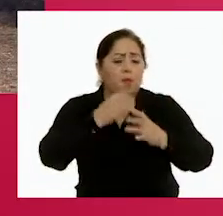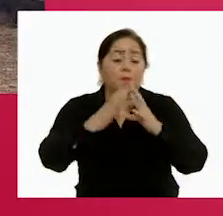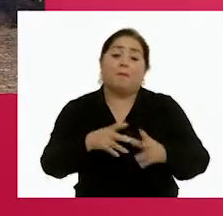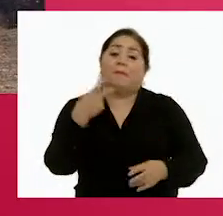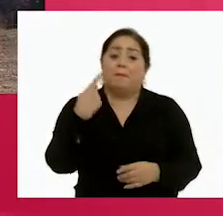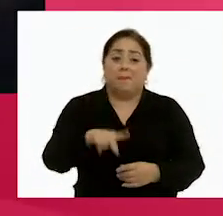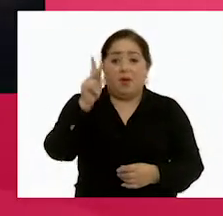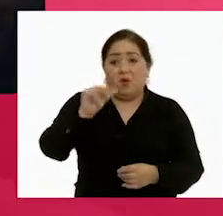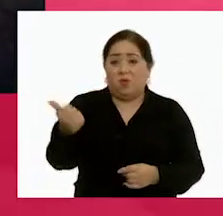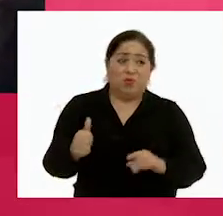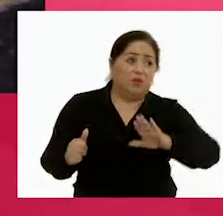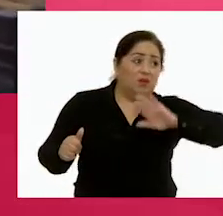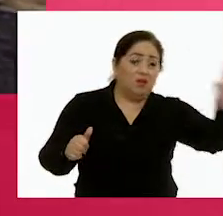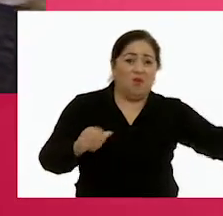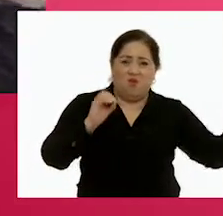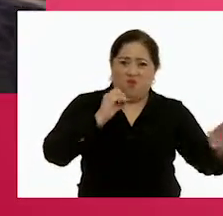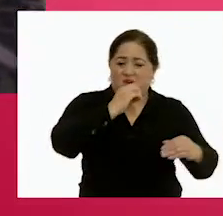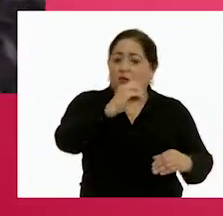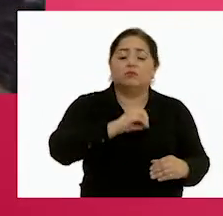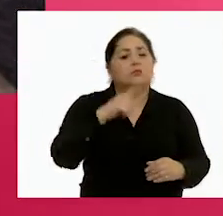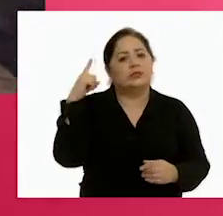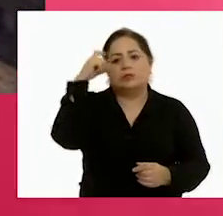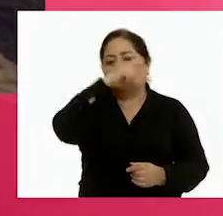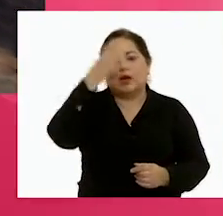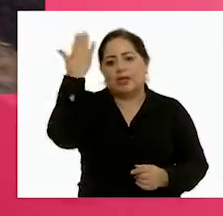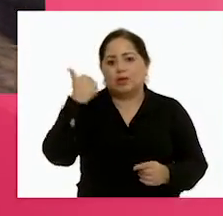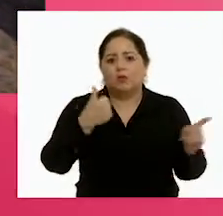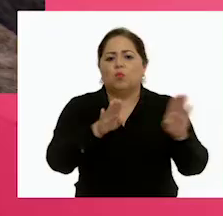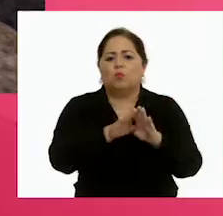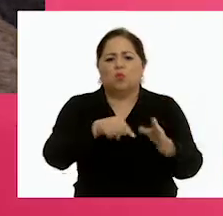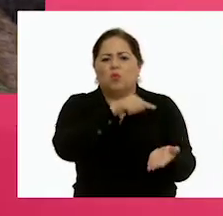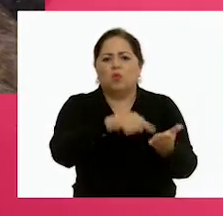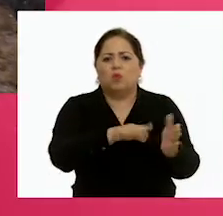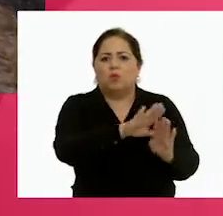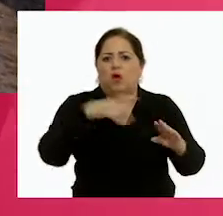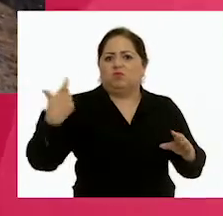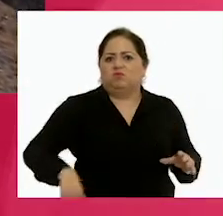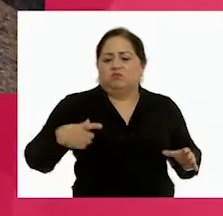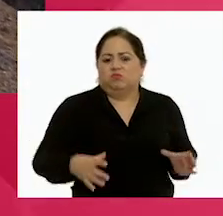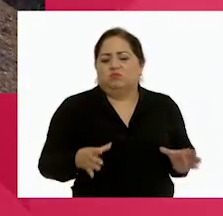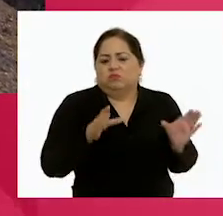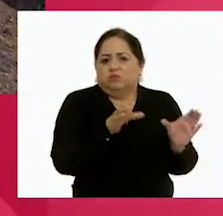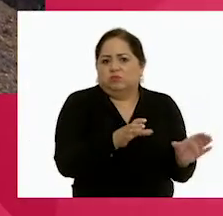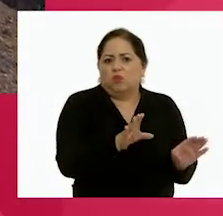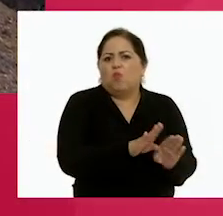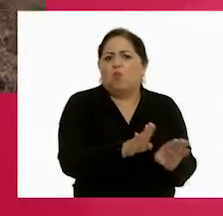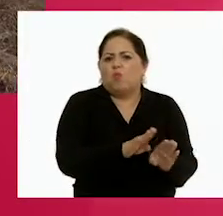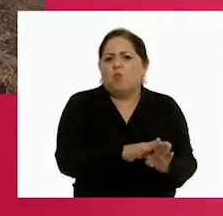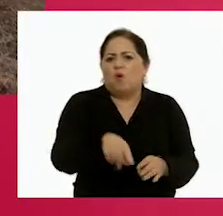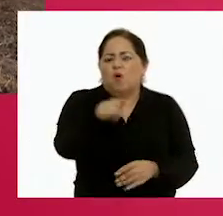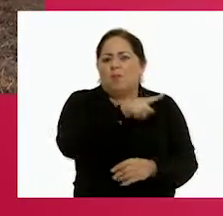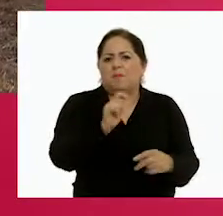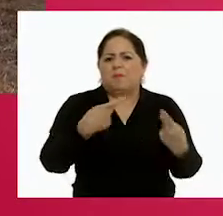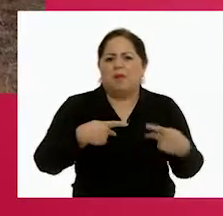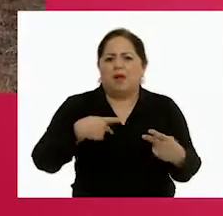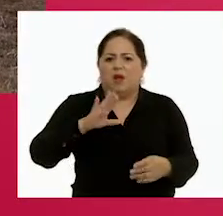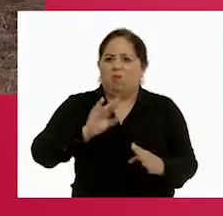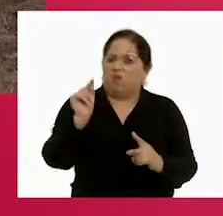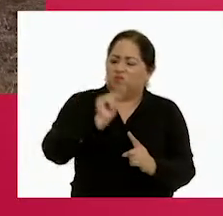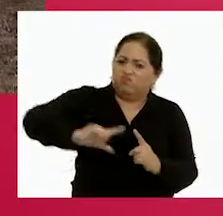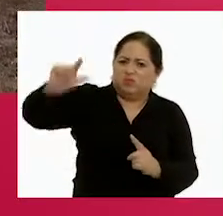Pero en la parte poniente, no en la parte oriente, ahí lo que tenemos nosotros es como una zona de palacios. Ahí tendríamos nosotros como unos aposentos quizás de la